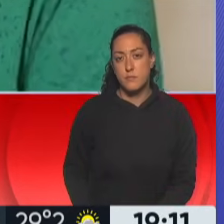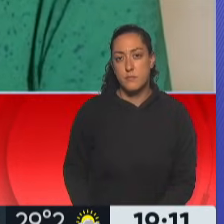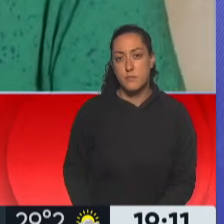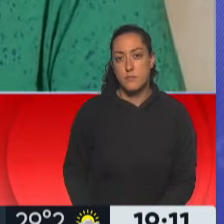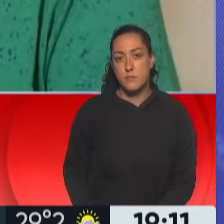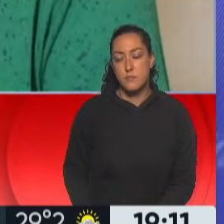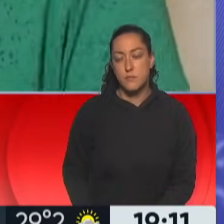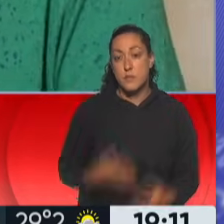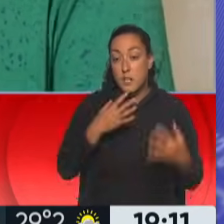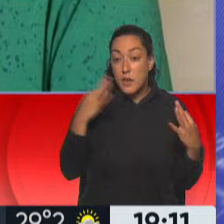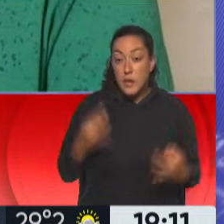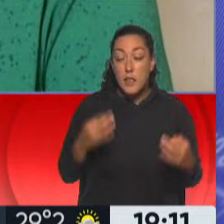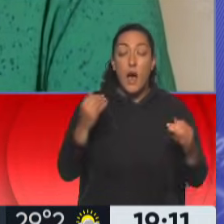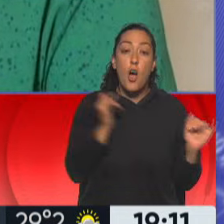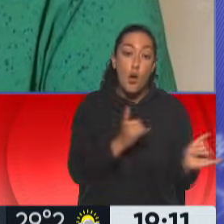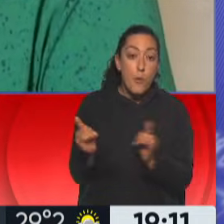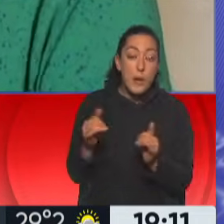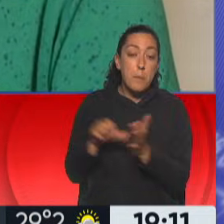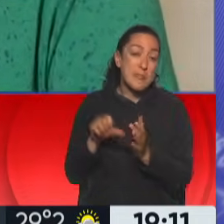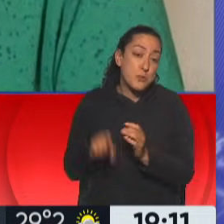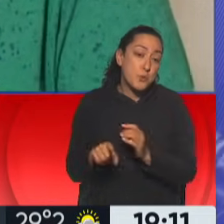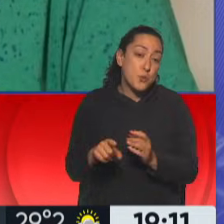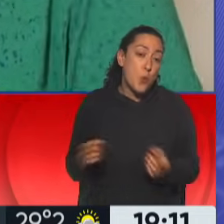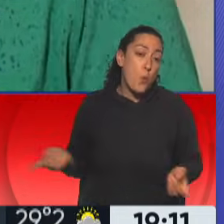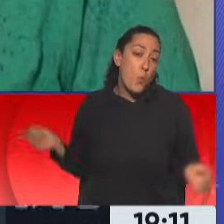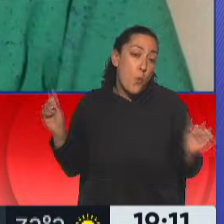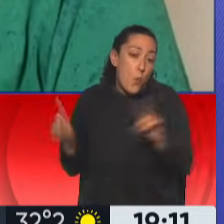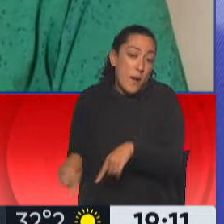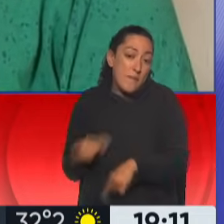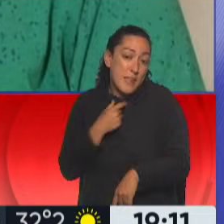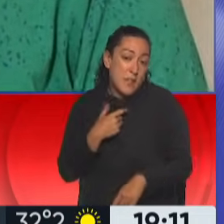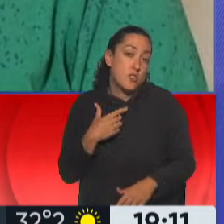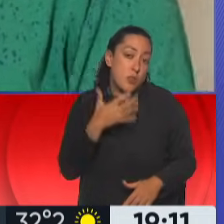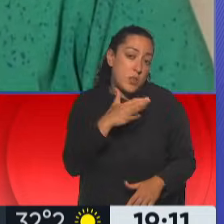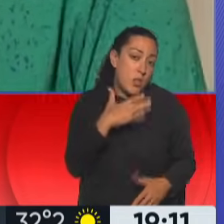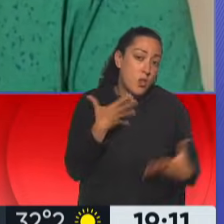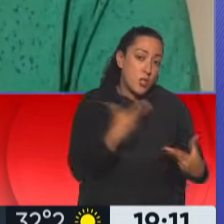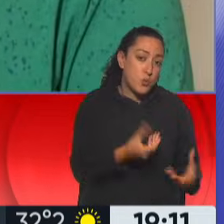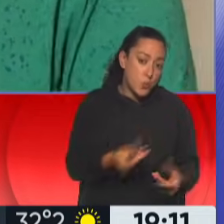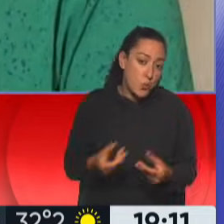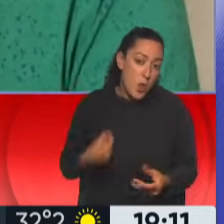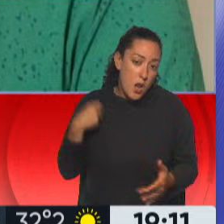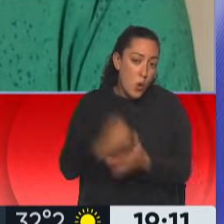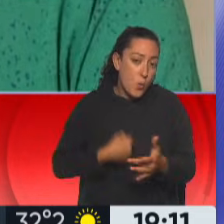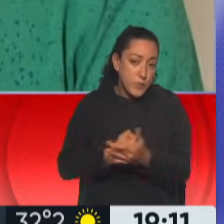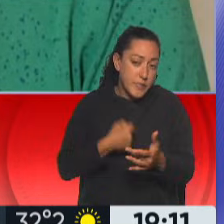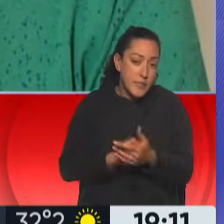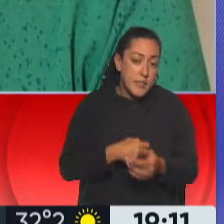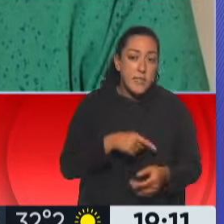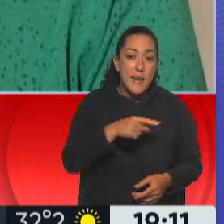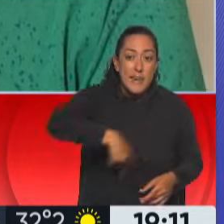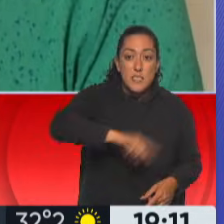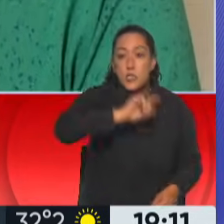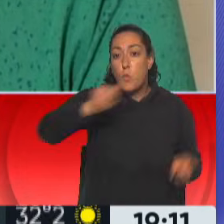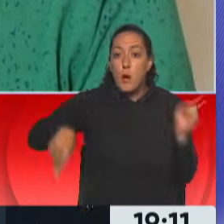hay muchos jóvenes que quieren regresar a su país y los comprendo y los ayudo y lucharé hasta que se logre